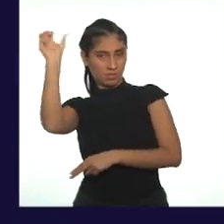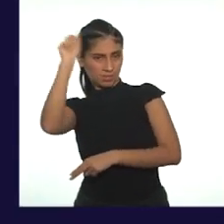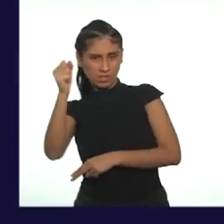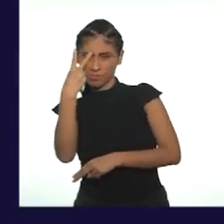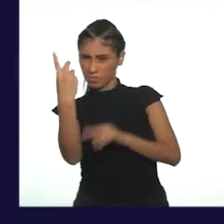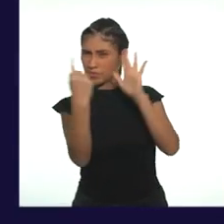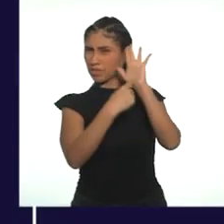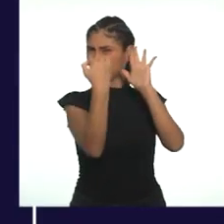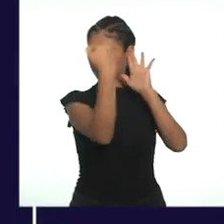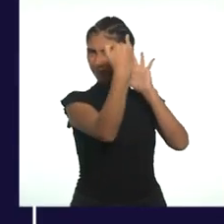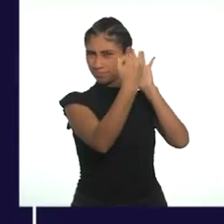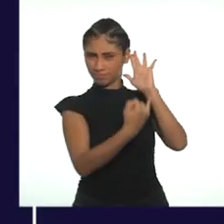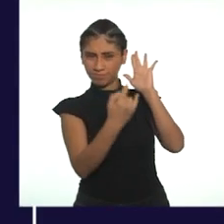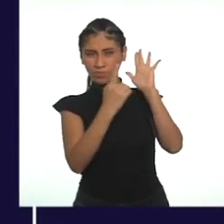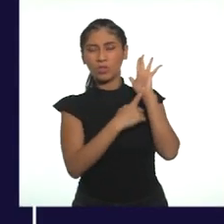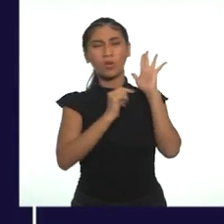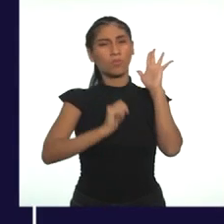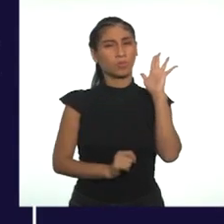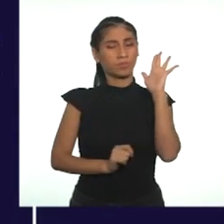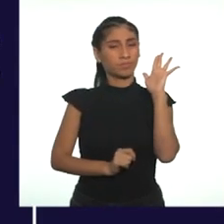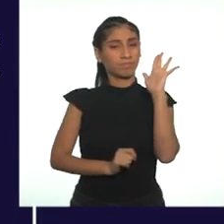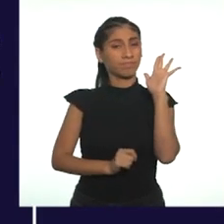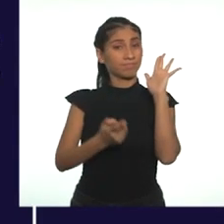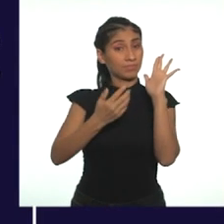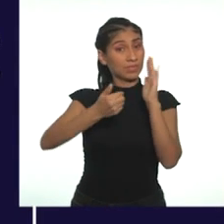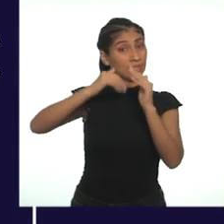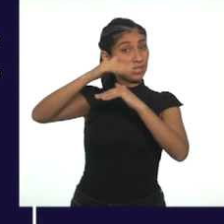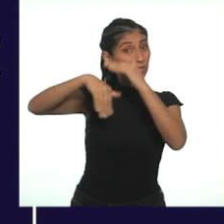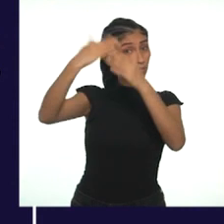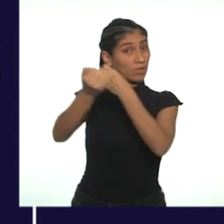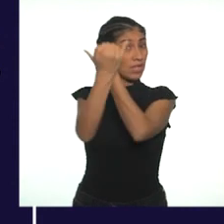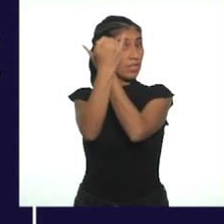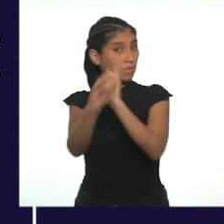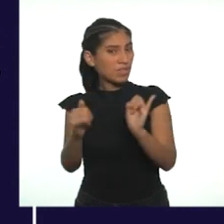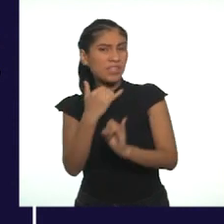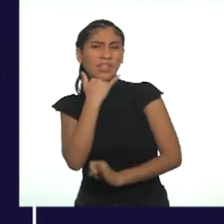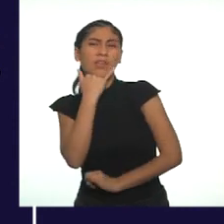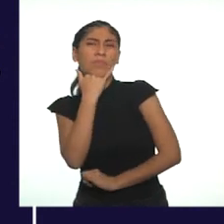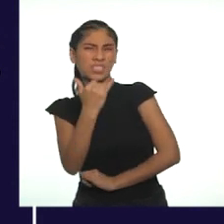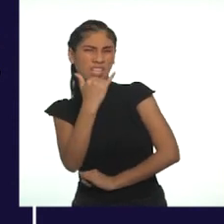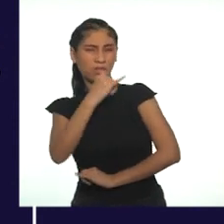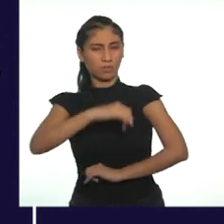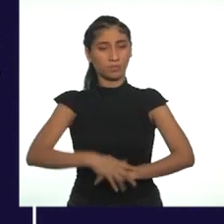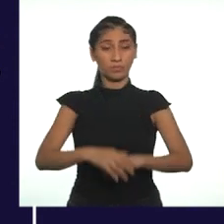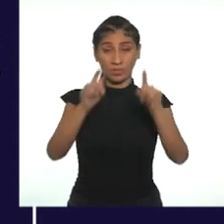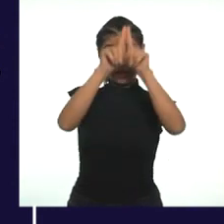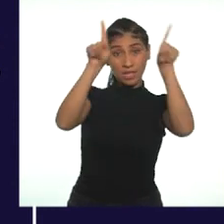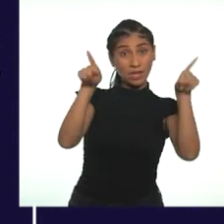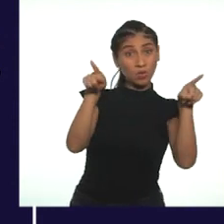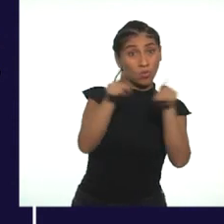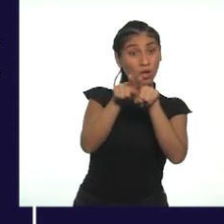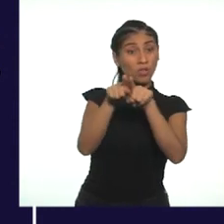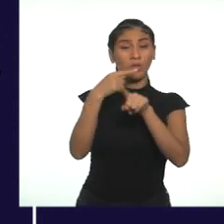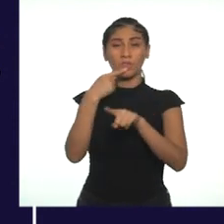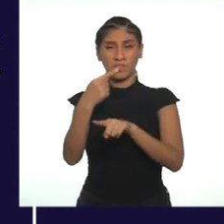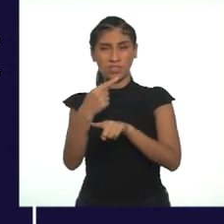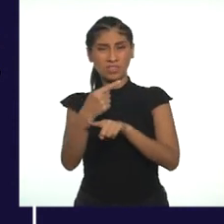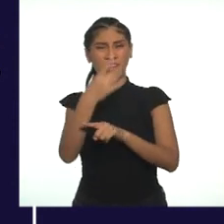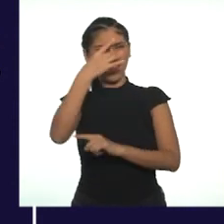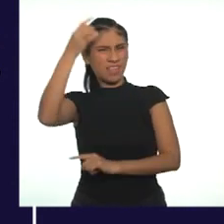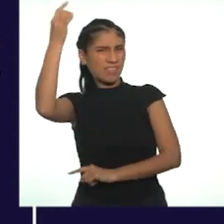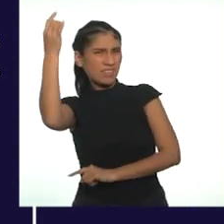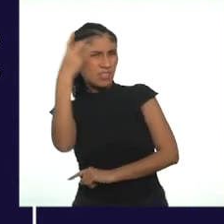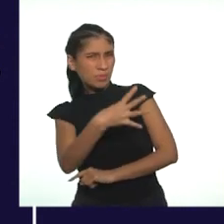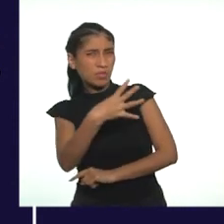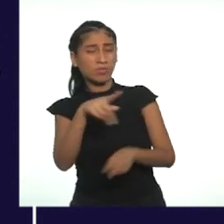cuadro. Se pueden ver qué situaciones han permanecido después de la independencia. En este caso, el cuadro está mencionando